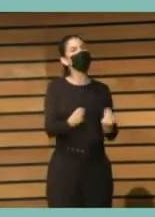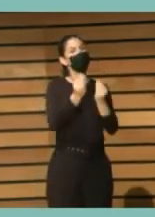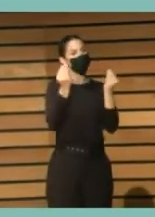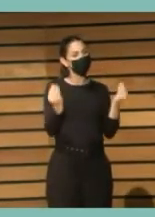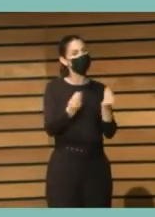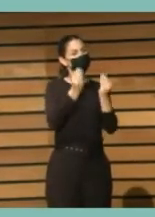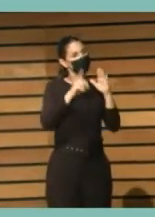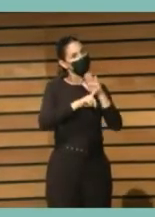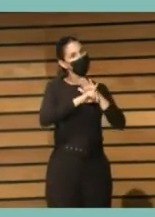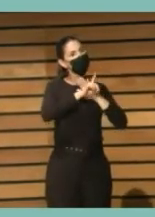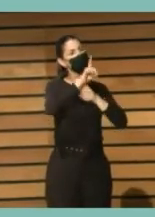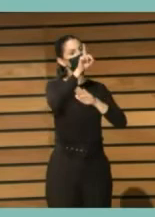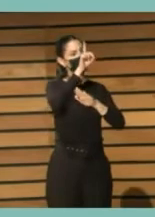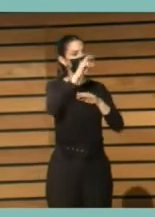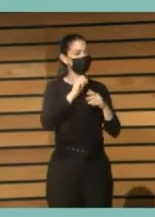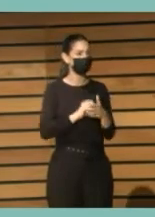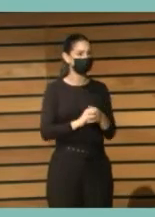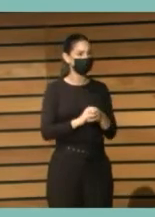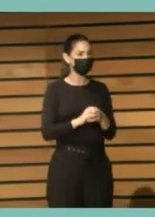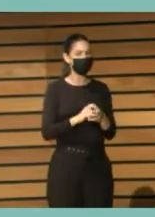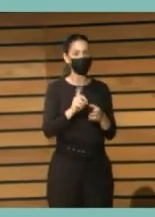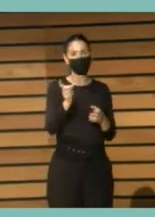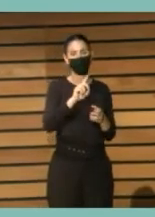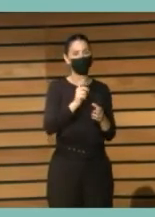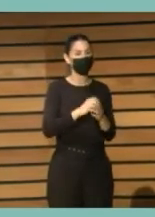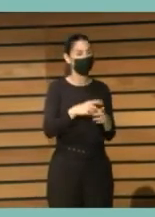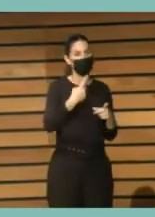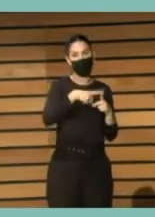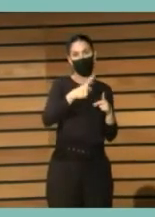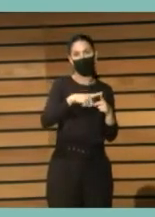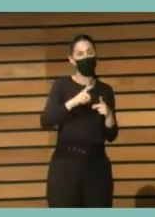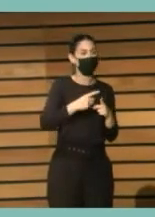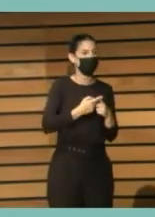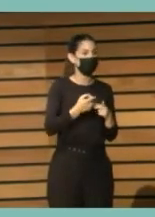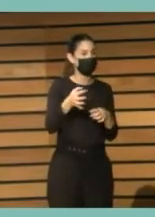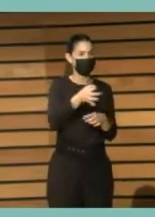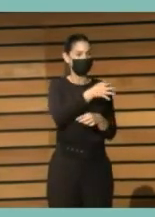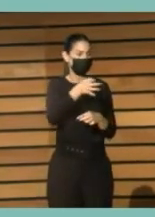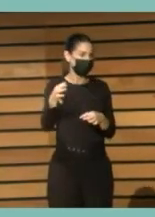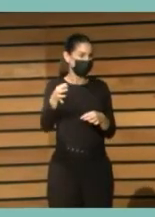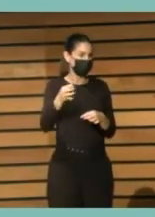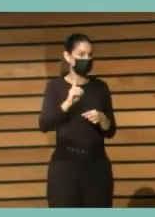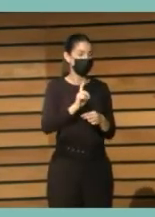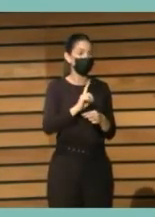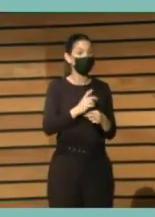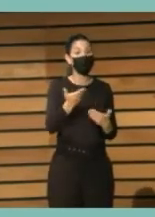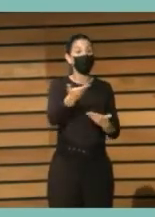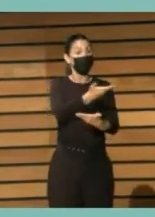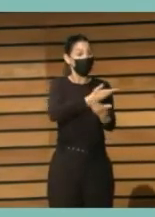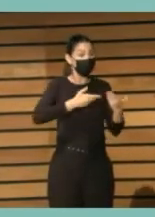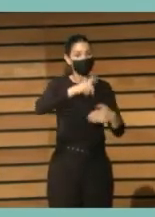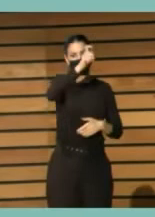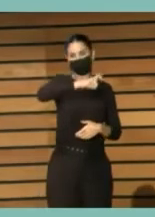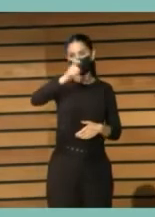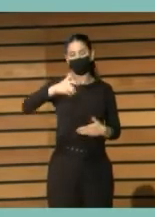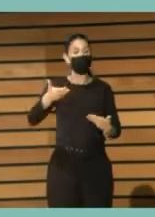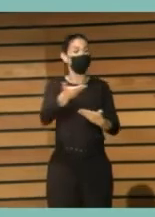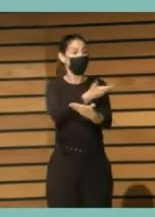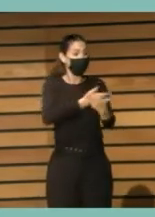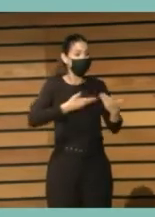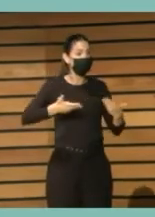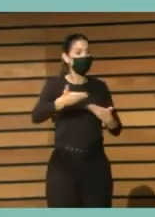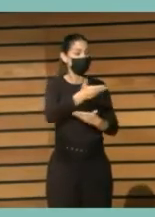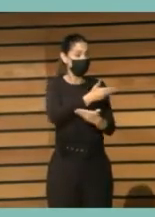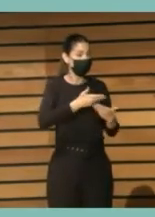cosa perfecta si solo lo mira quien decide, una persona. Si hay más visiones, a veces es mucho más fácil. Entonces le digo,